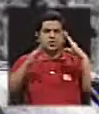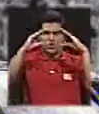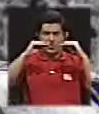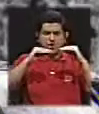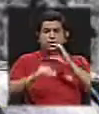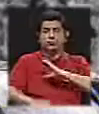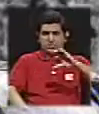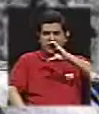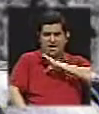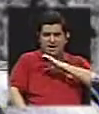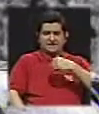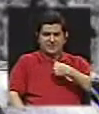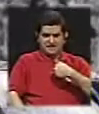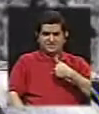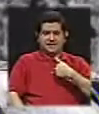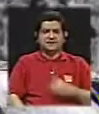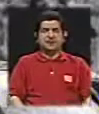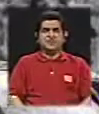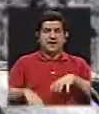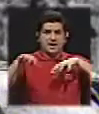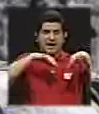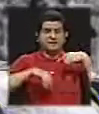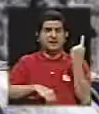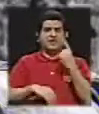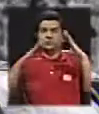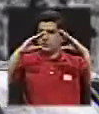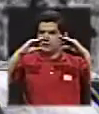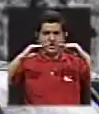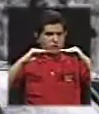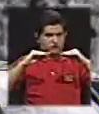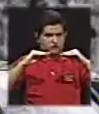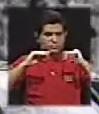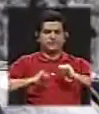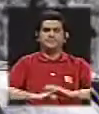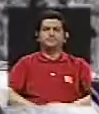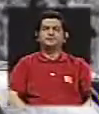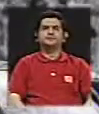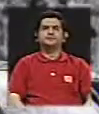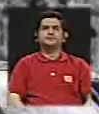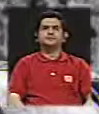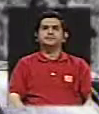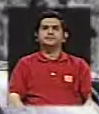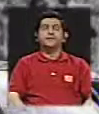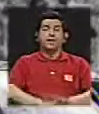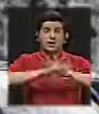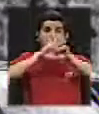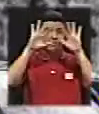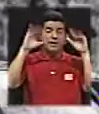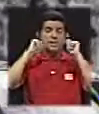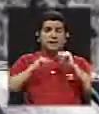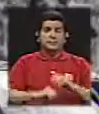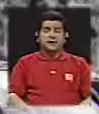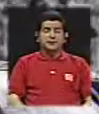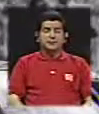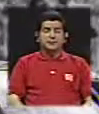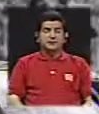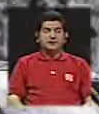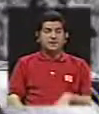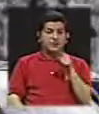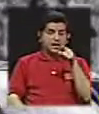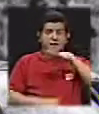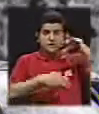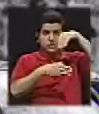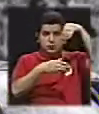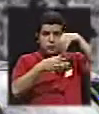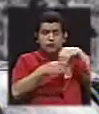la particularidad que solo la actividad se da de noche. Y claramente inmersa en un